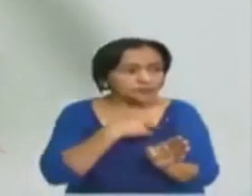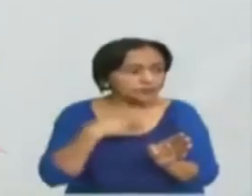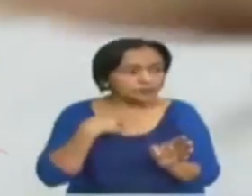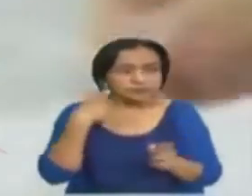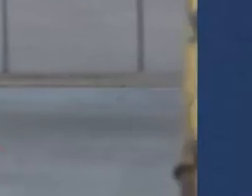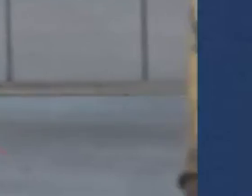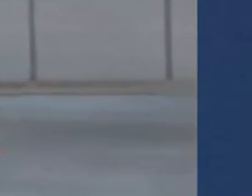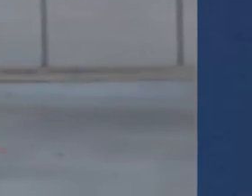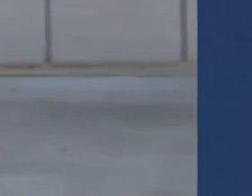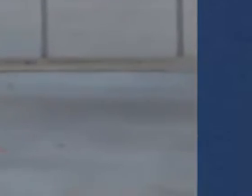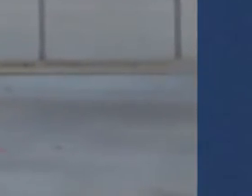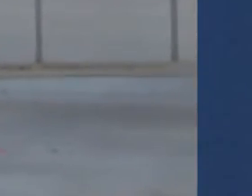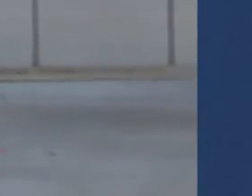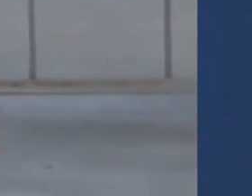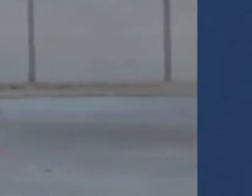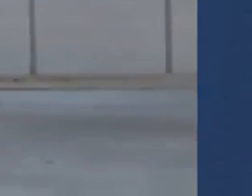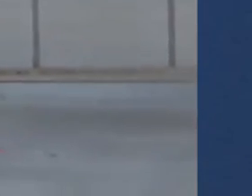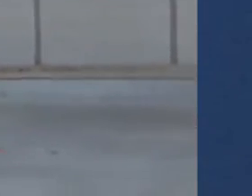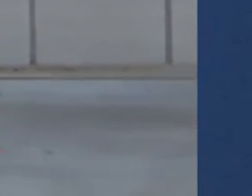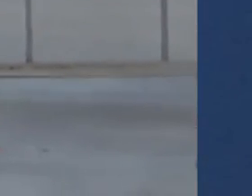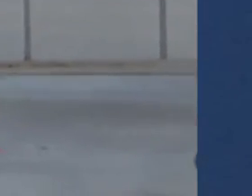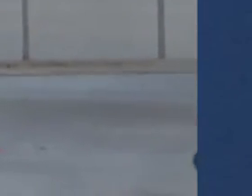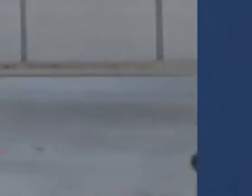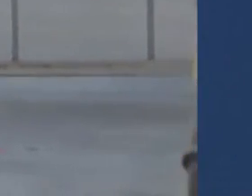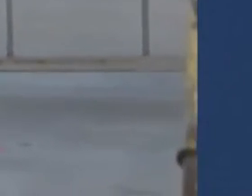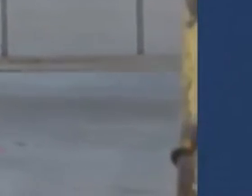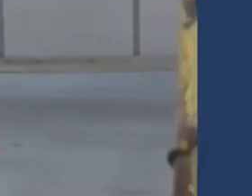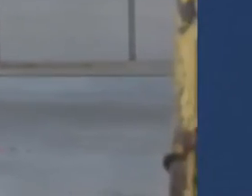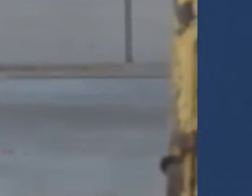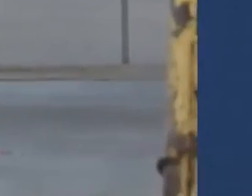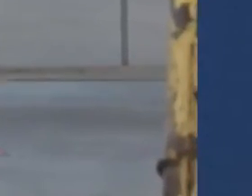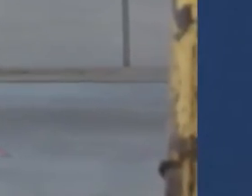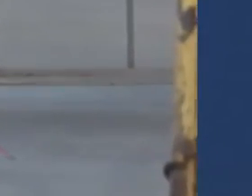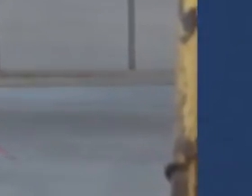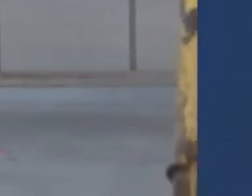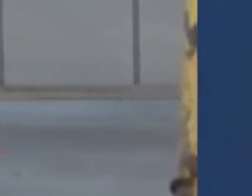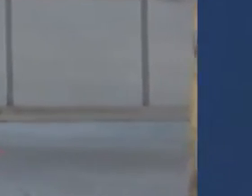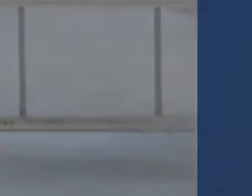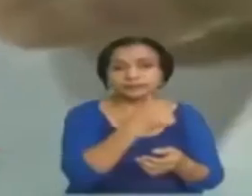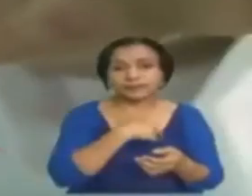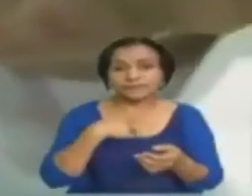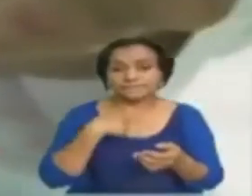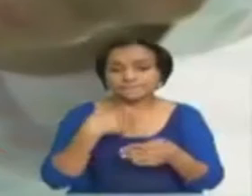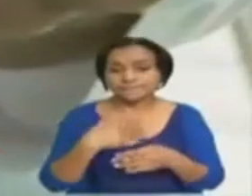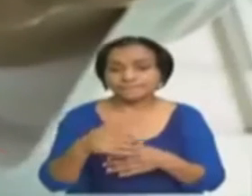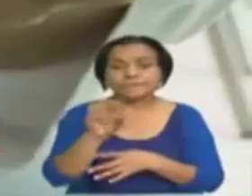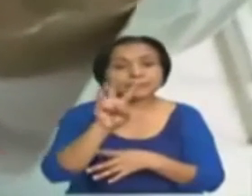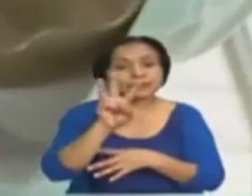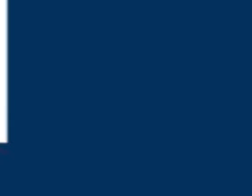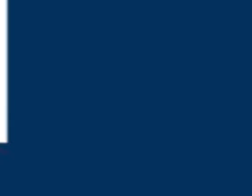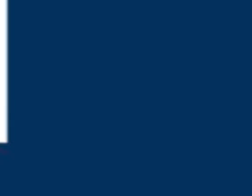personas del sistema penitenciario, en este caso mayores de 50 años, y